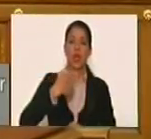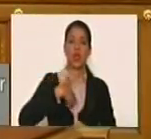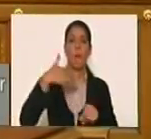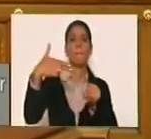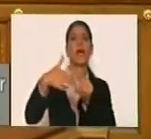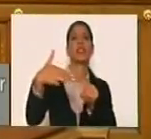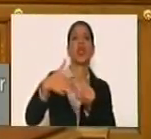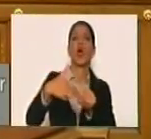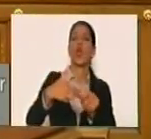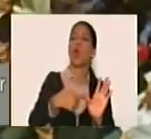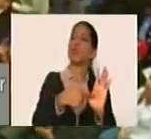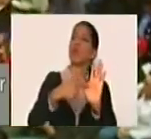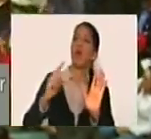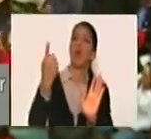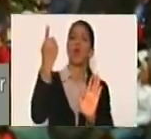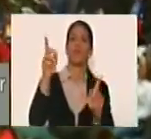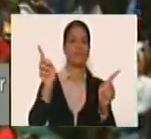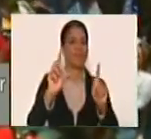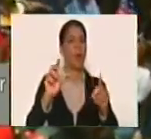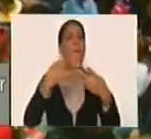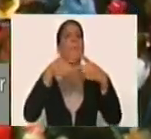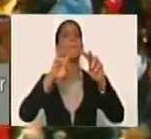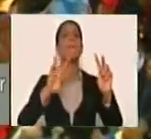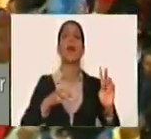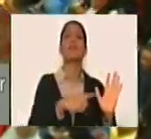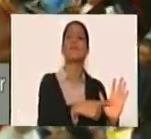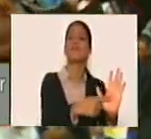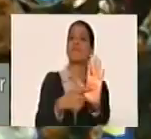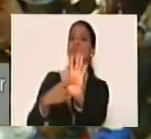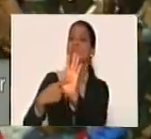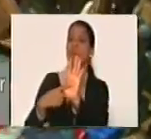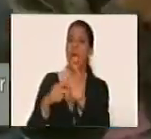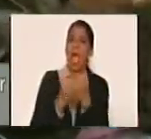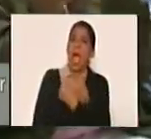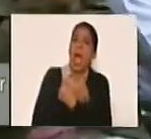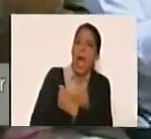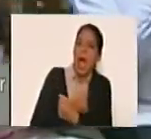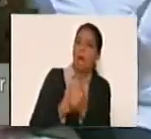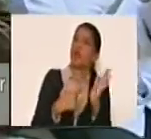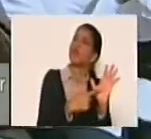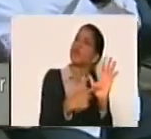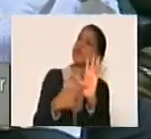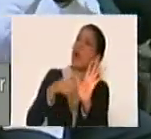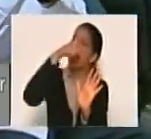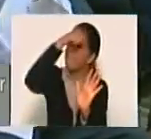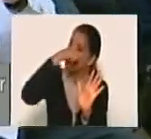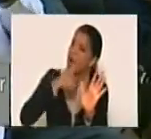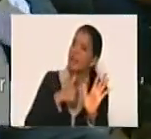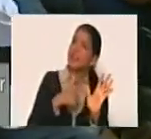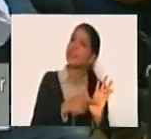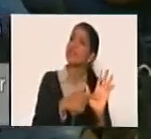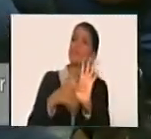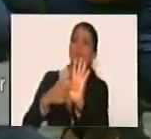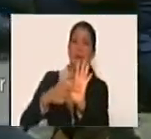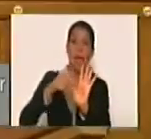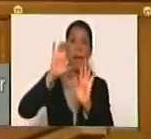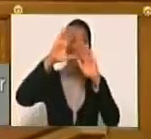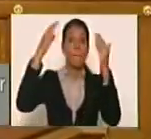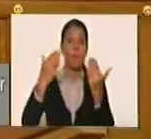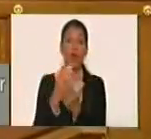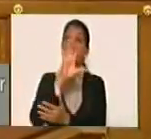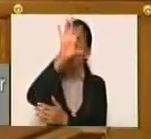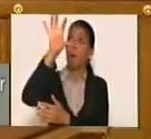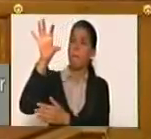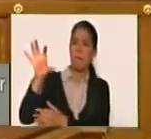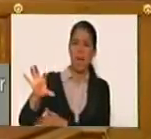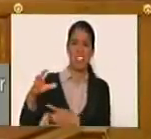queremos exportar paz, queremos exportar amor, queremos exportar tolerancia en un mundo gravemente